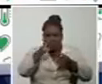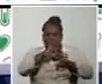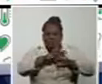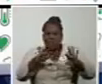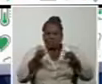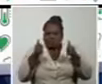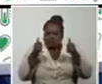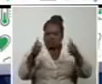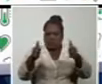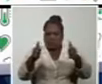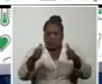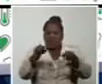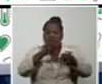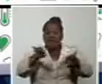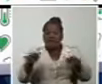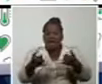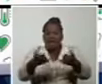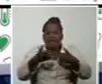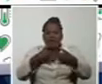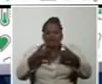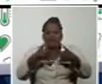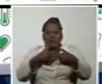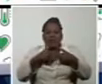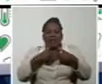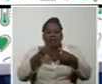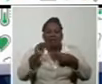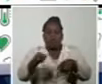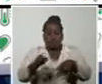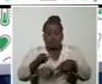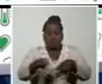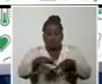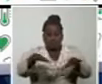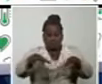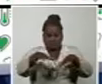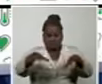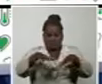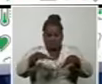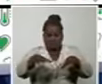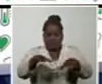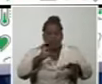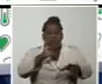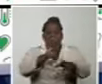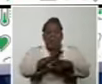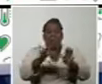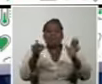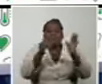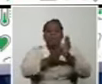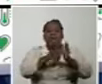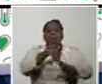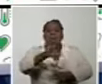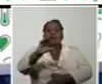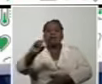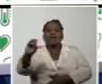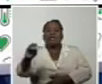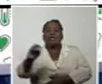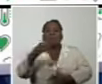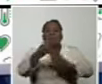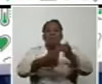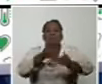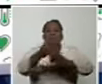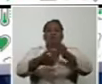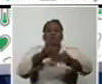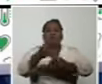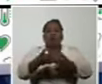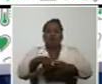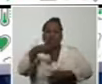están informando además que en medio de este escenario se han iniciado más de 1.500 procesos penales en nuestro